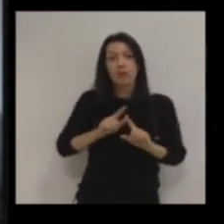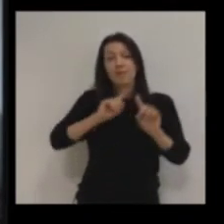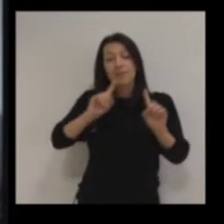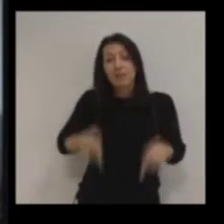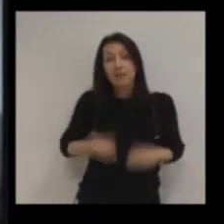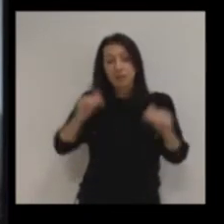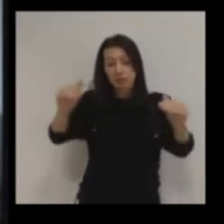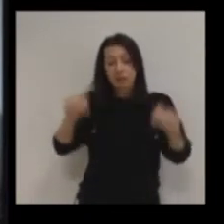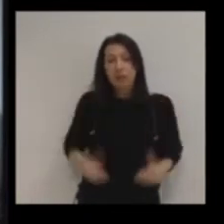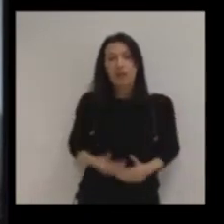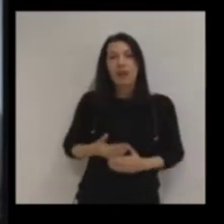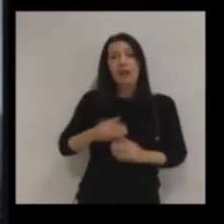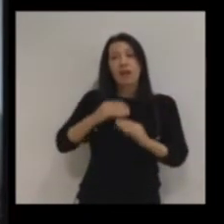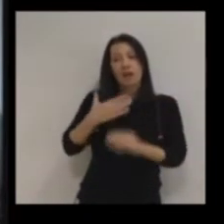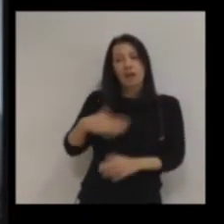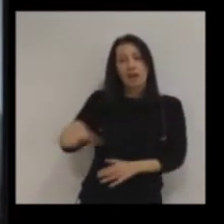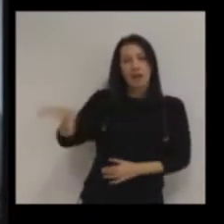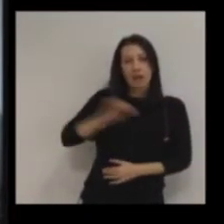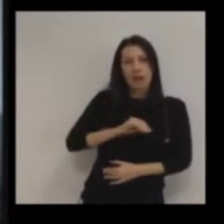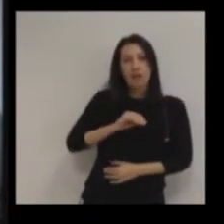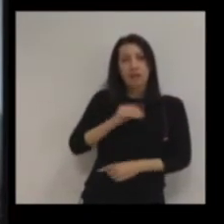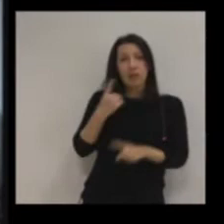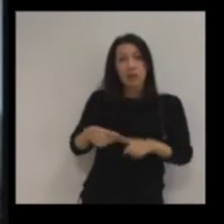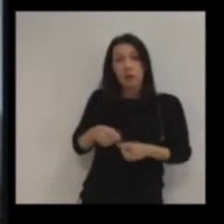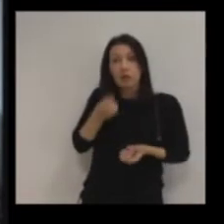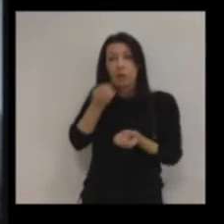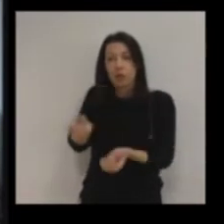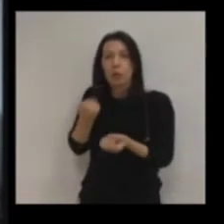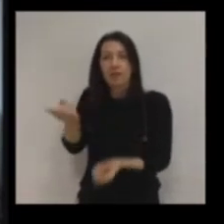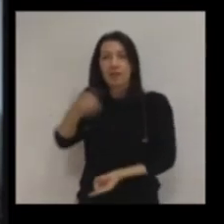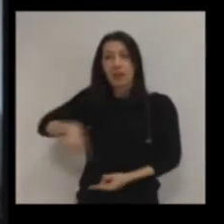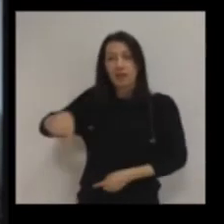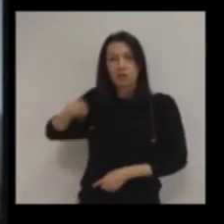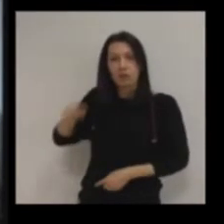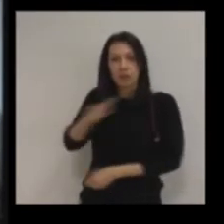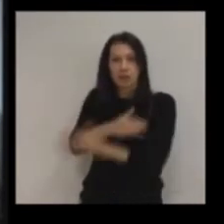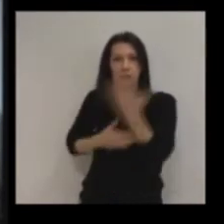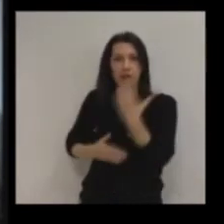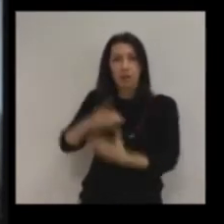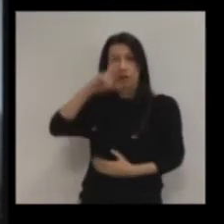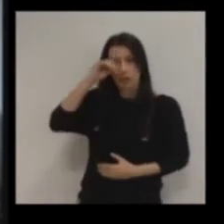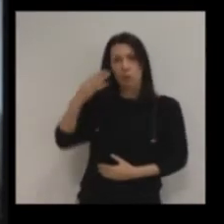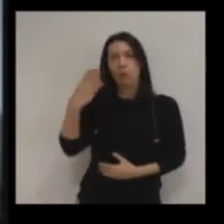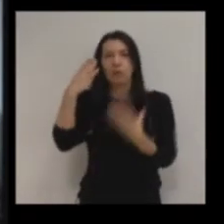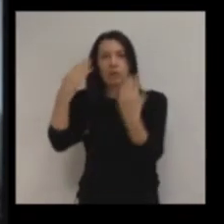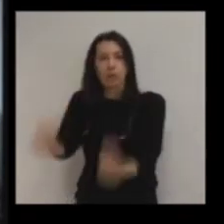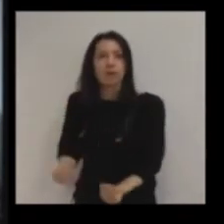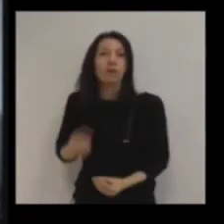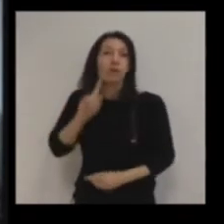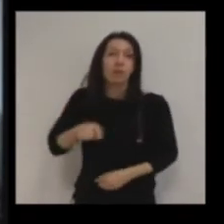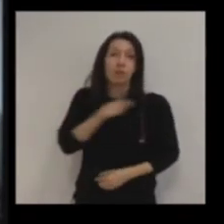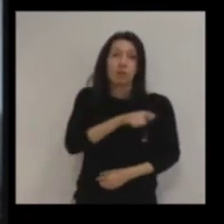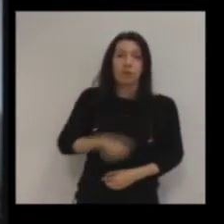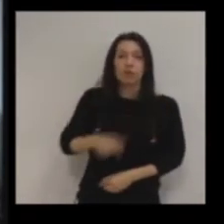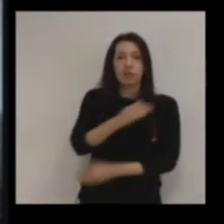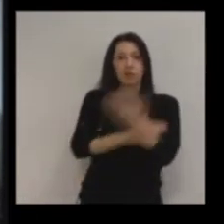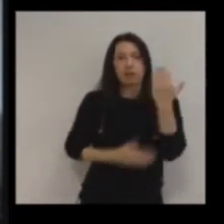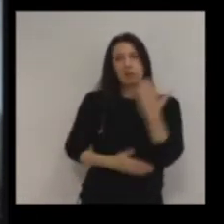también a la comprensión de la información que hay allí. En el caso, evidentemente, de personas con discapacidad sensorial, que